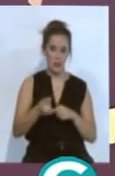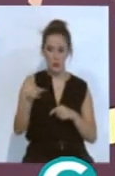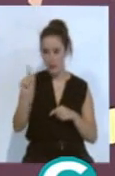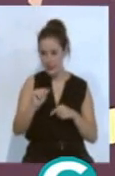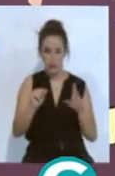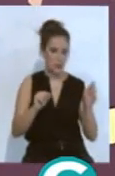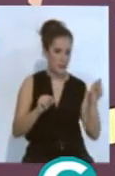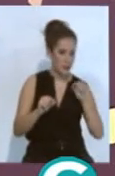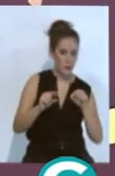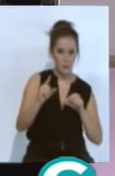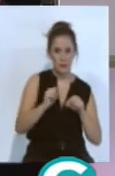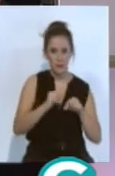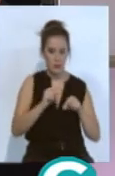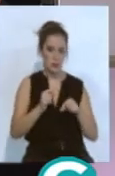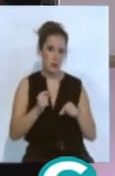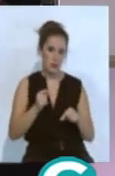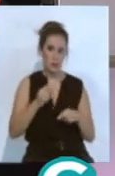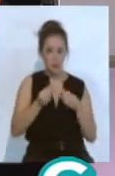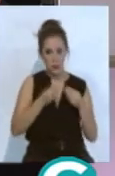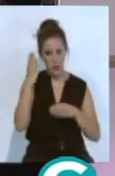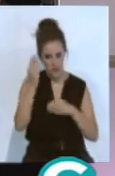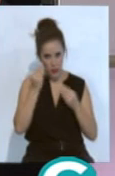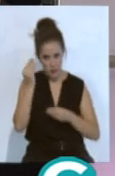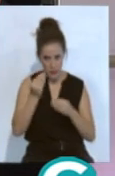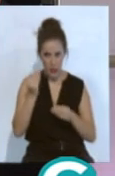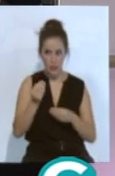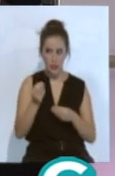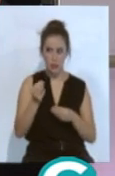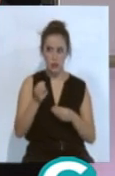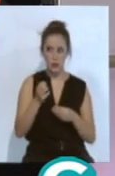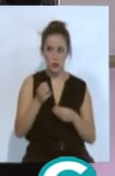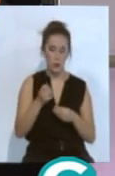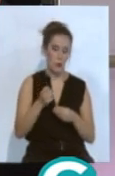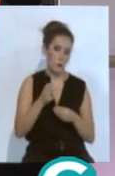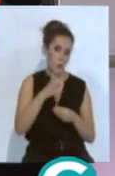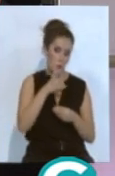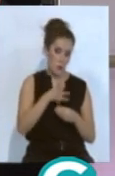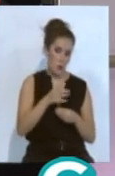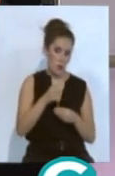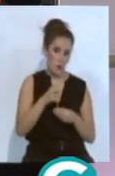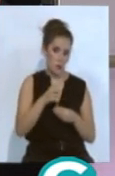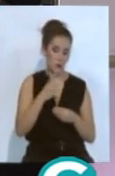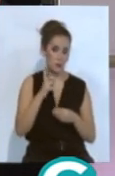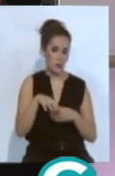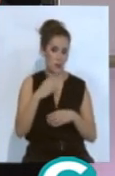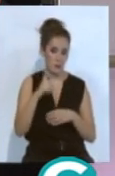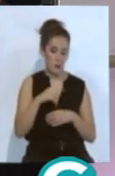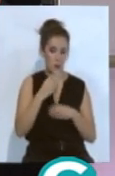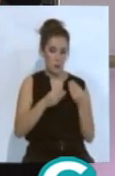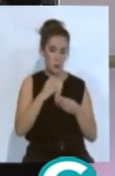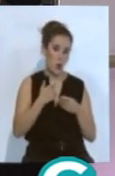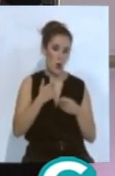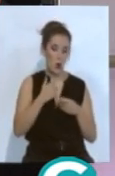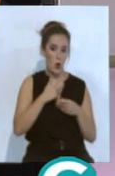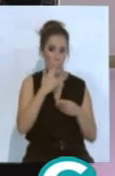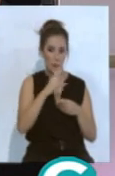esto, de aquí lo otro, que es complejo? Estamos dándole vuelta porque, de hecho, hemos tenido que ponernos en plan dictador, porque cada